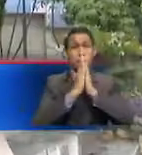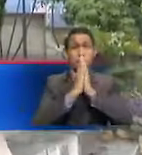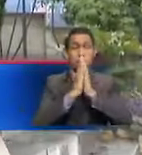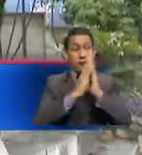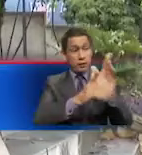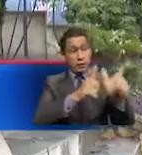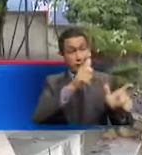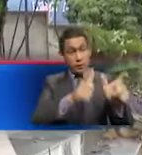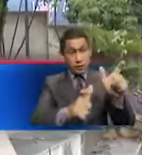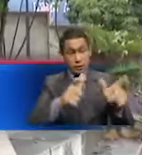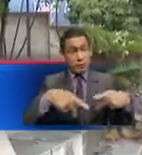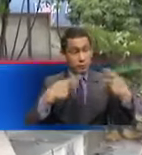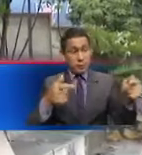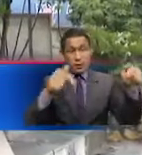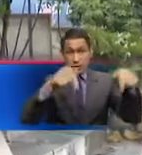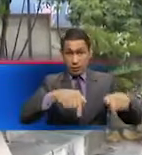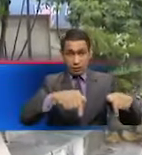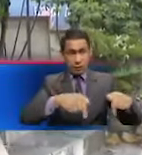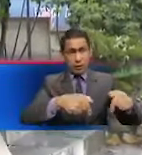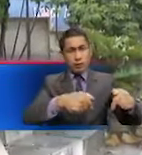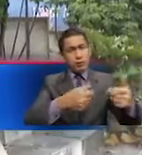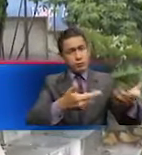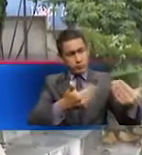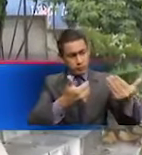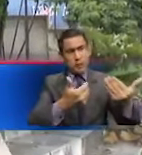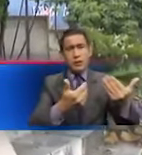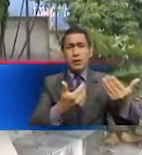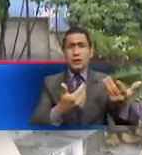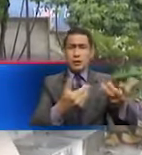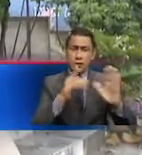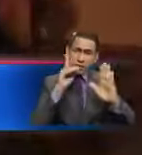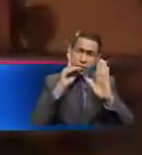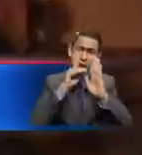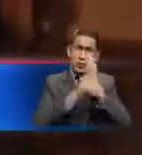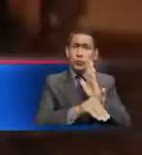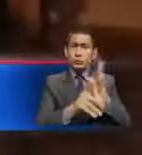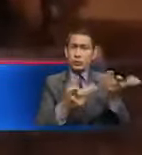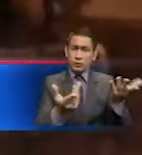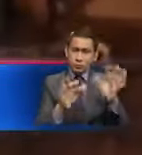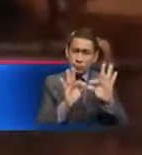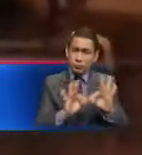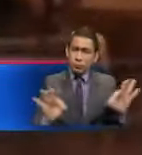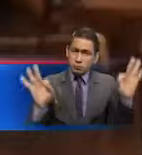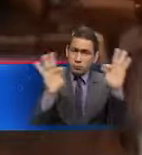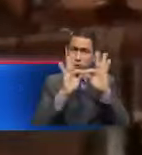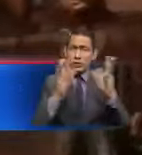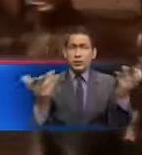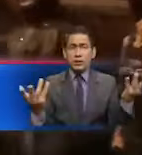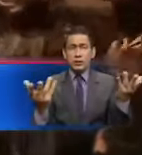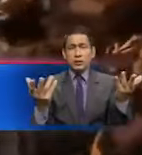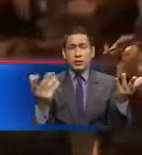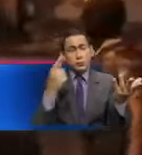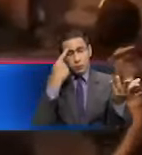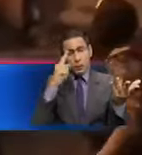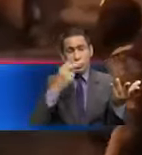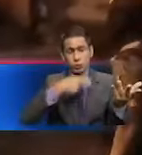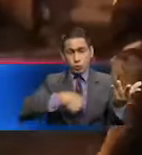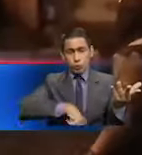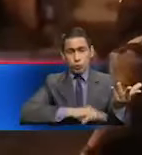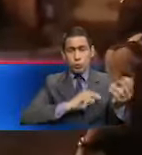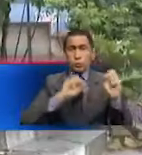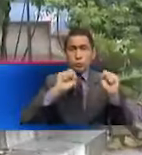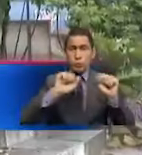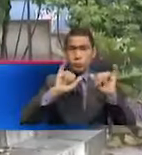comunidad y a la ciudadanía en general la entrega de información a través de los canales que están ya informados. Claro, tenemos que tener en cuenta que uno de